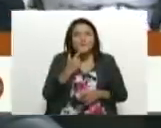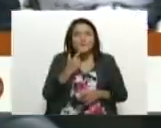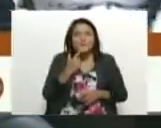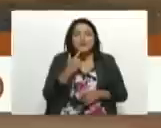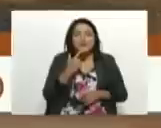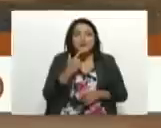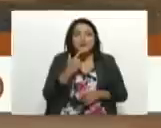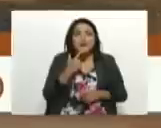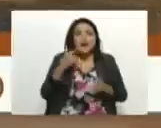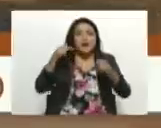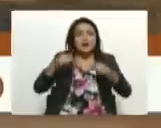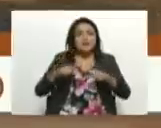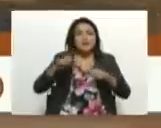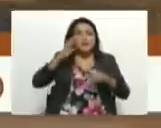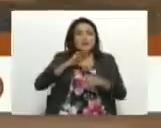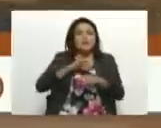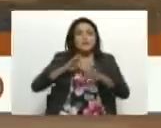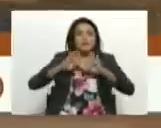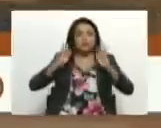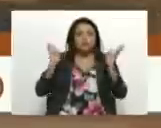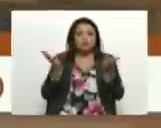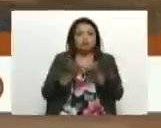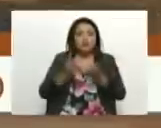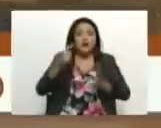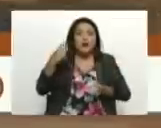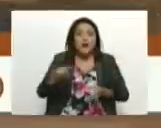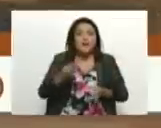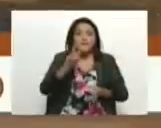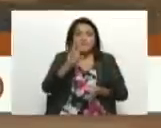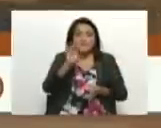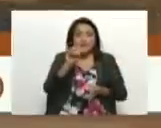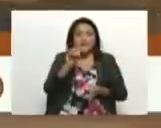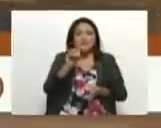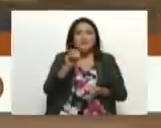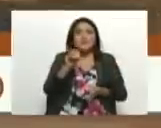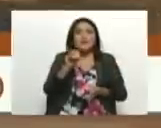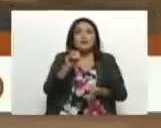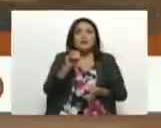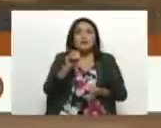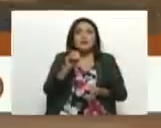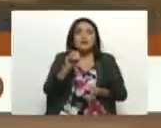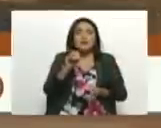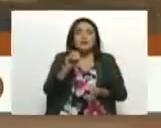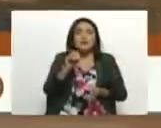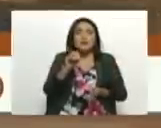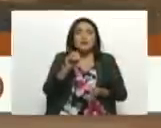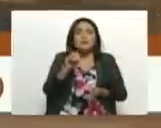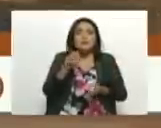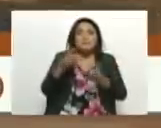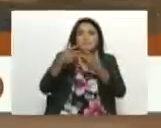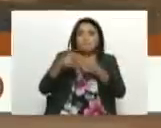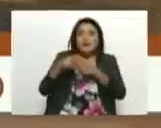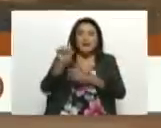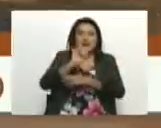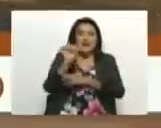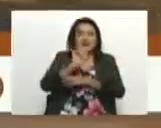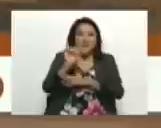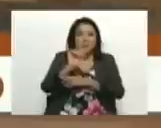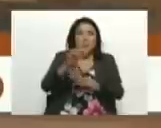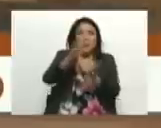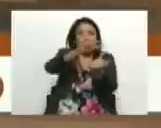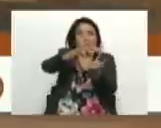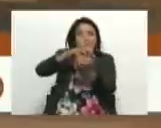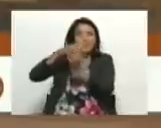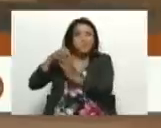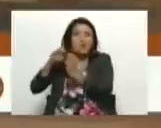en la alcabala tal, 20 máquinas de construcción, Jumbo, Payloader, no sé